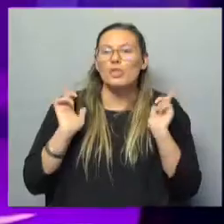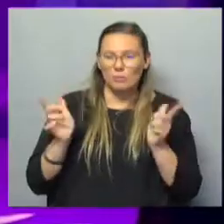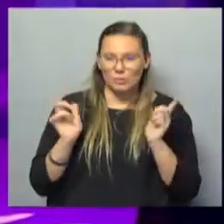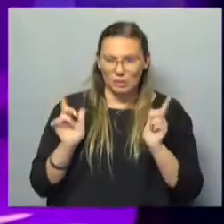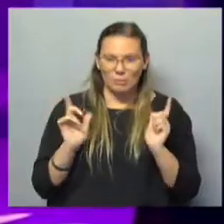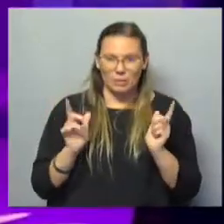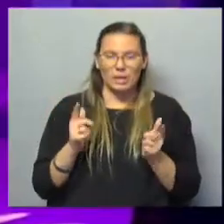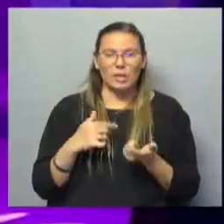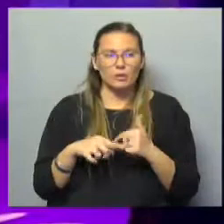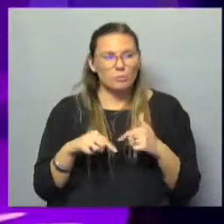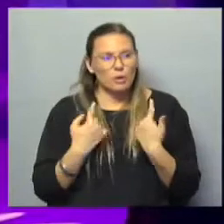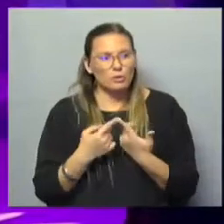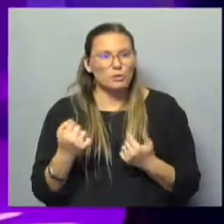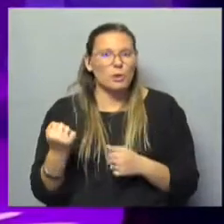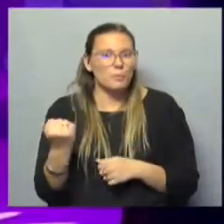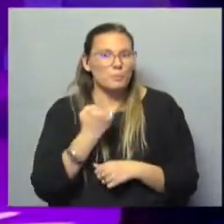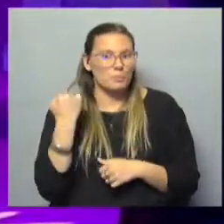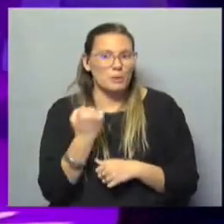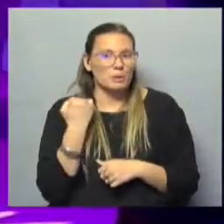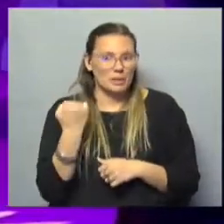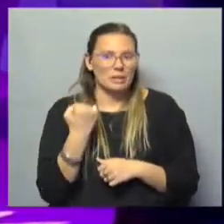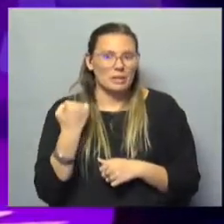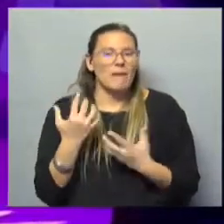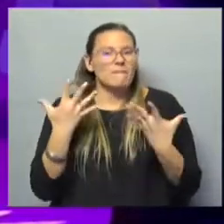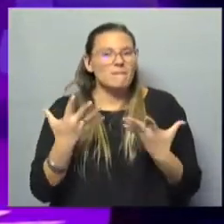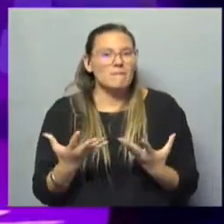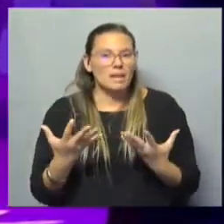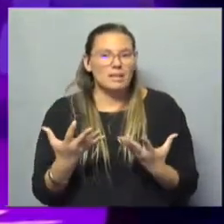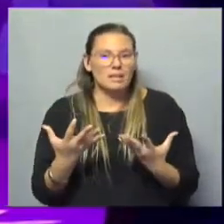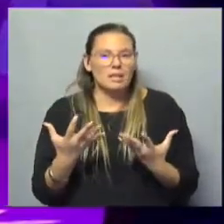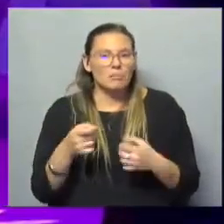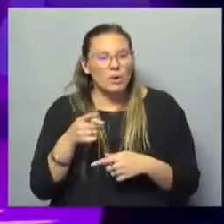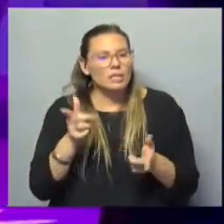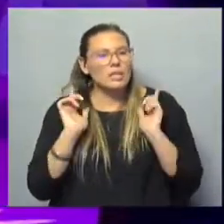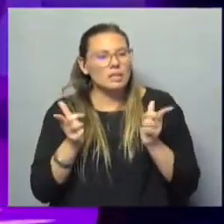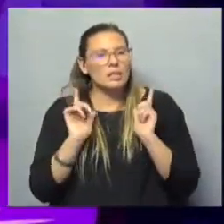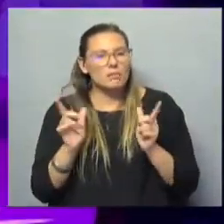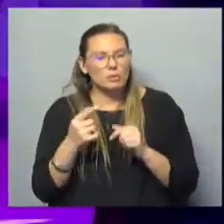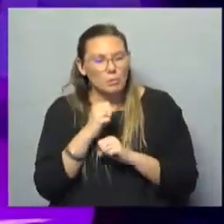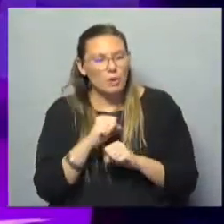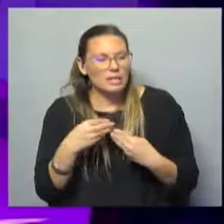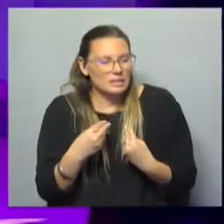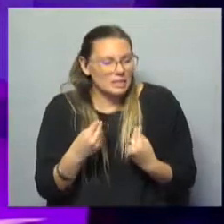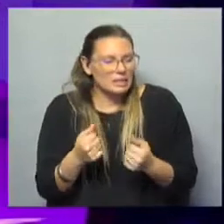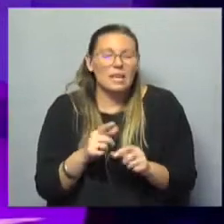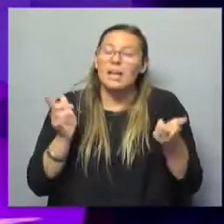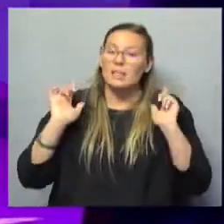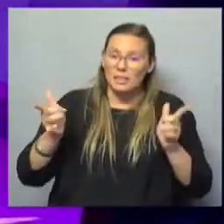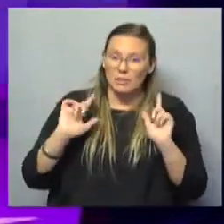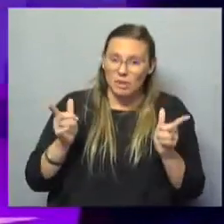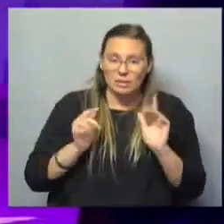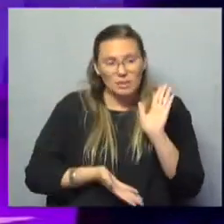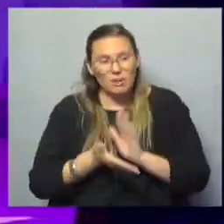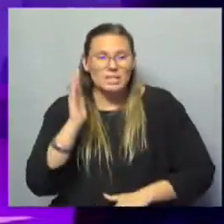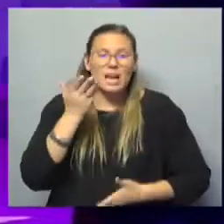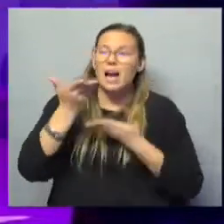¿no? Entonces para nosotras eso es algo muy importante y queremos sobre todo que ese disfrute esté presente, que ellos se puedan divertir, que se puedan ir